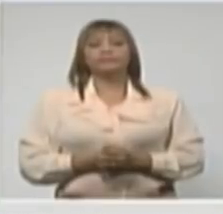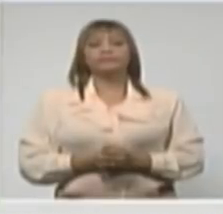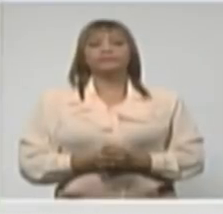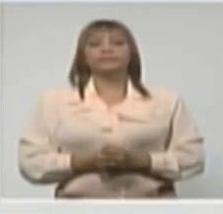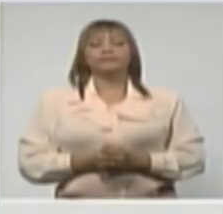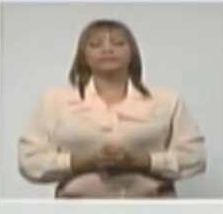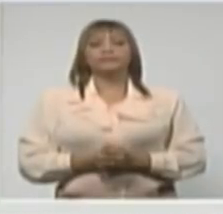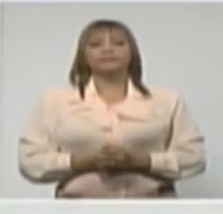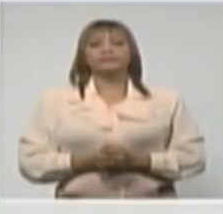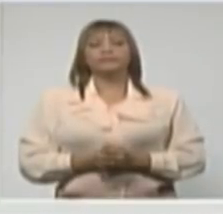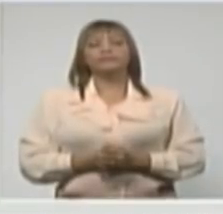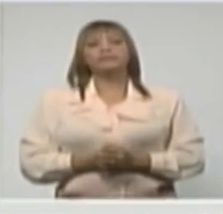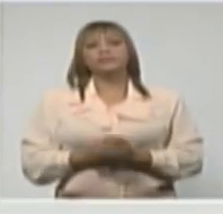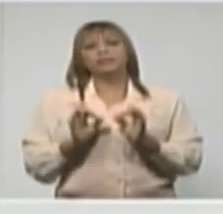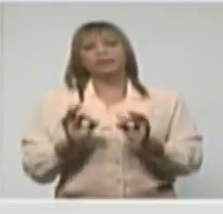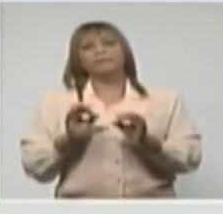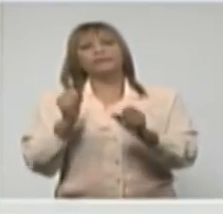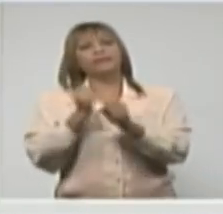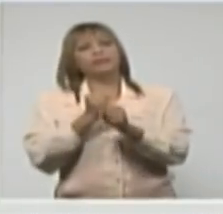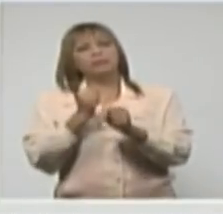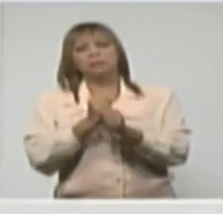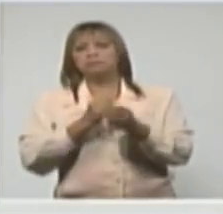realmente trabajando.